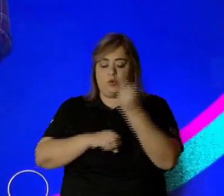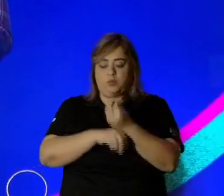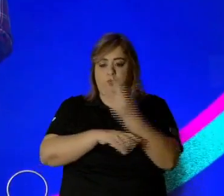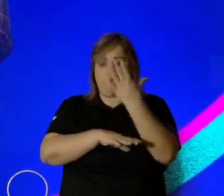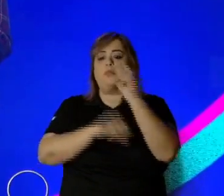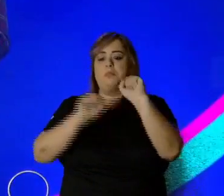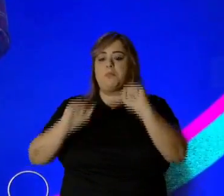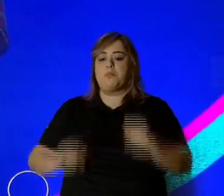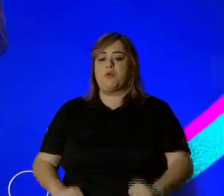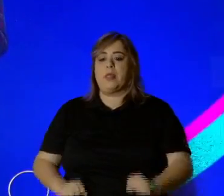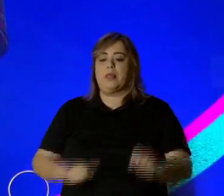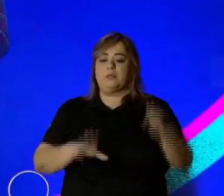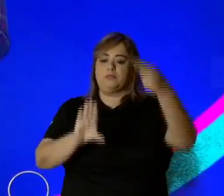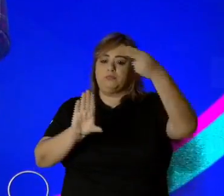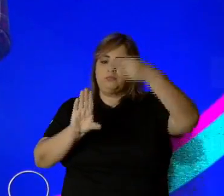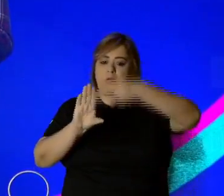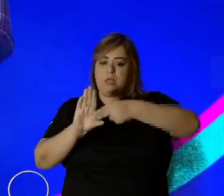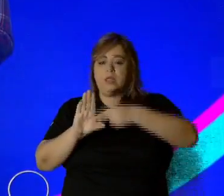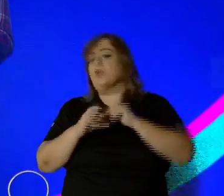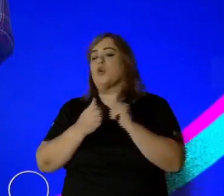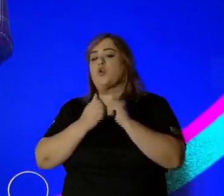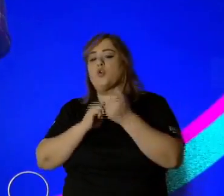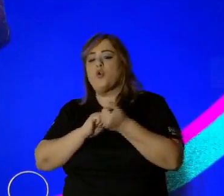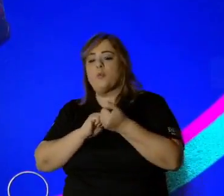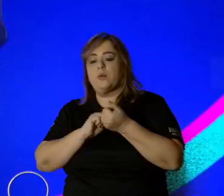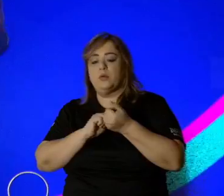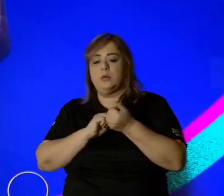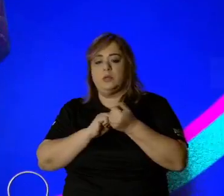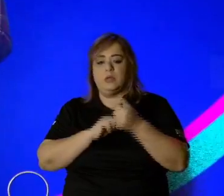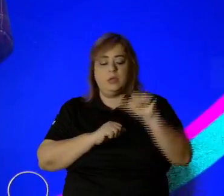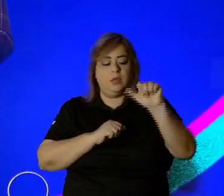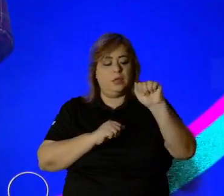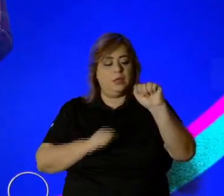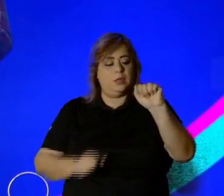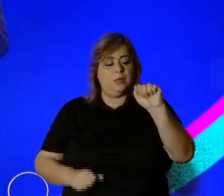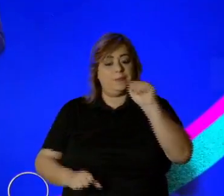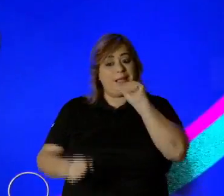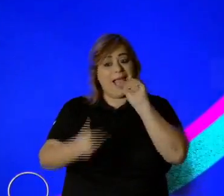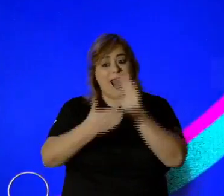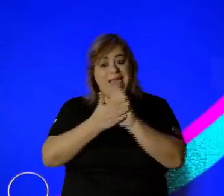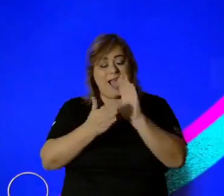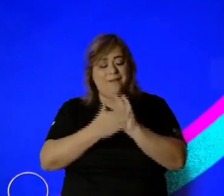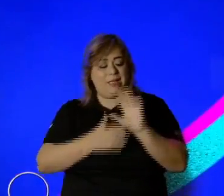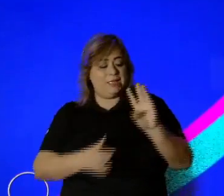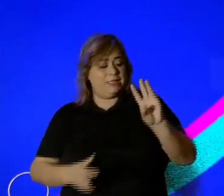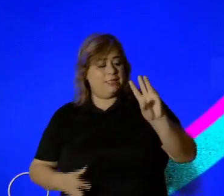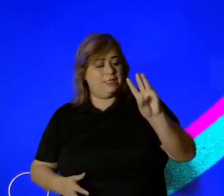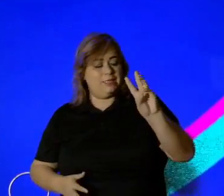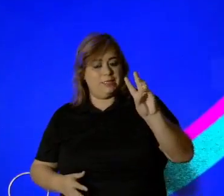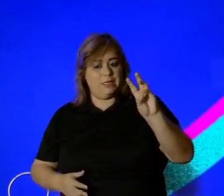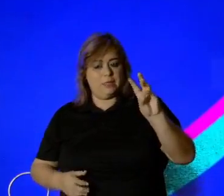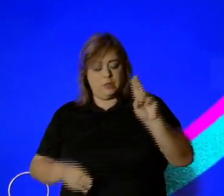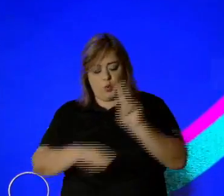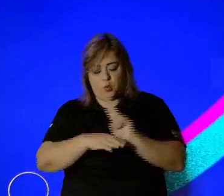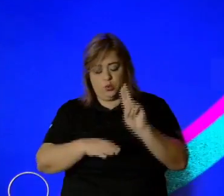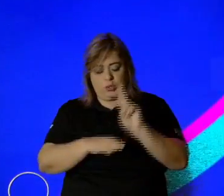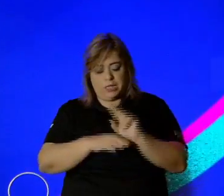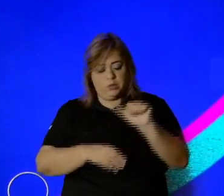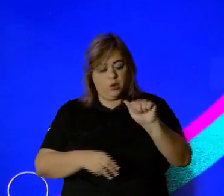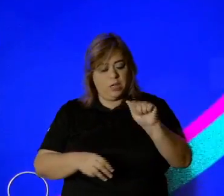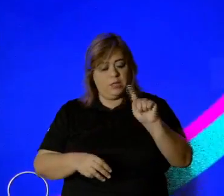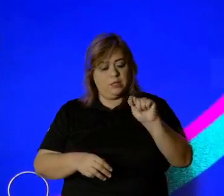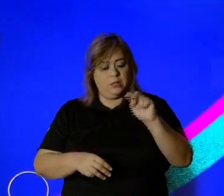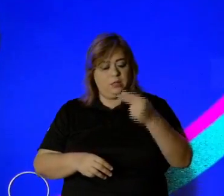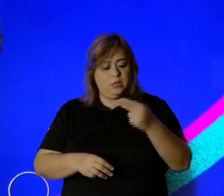puede participar a través de Alaba 7 ATH Móvil o a través de PayPal para la gloria y la honra del